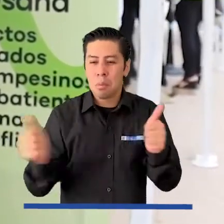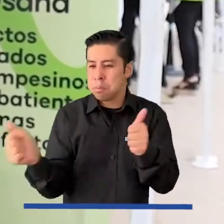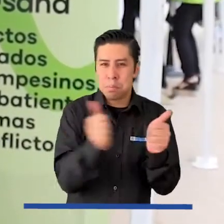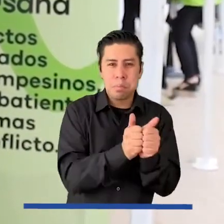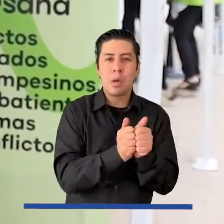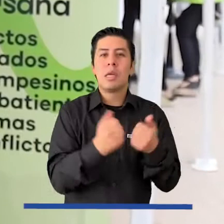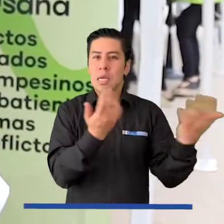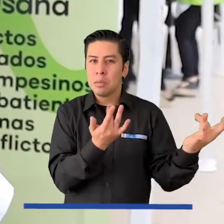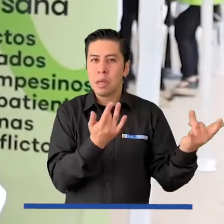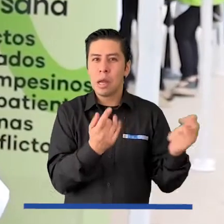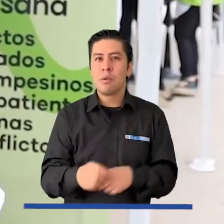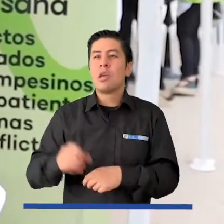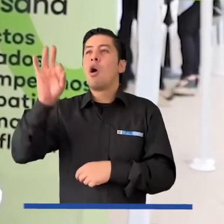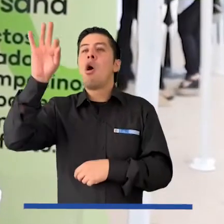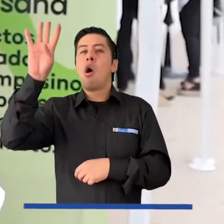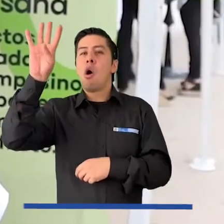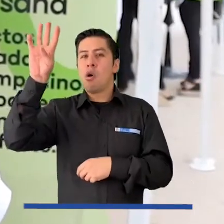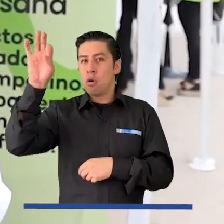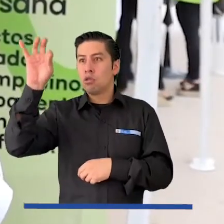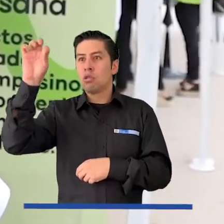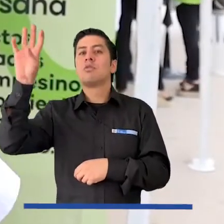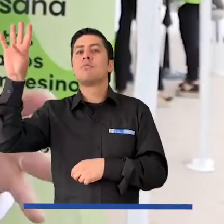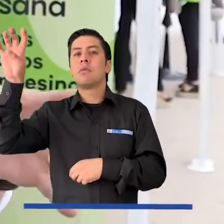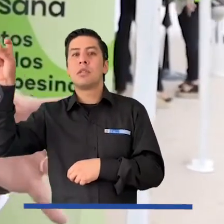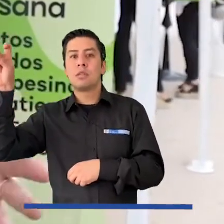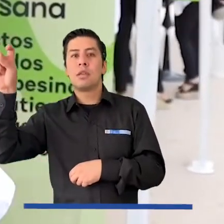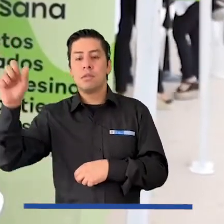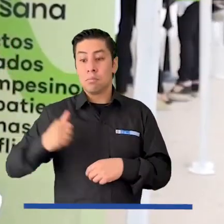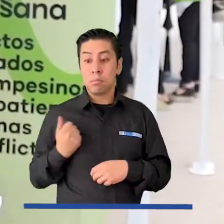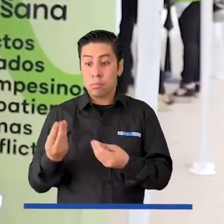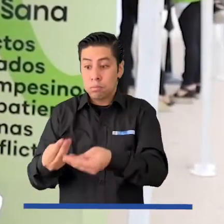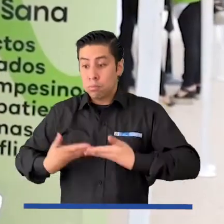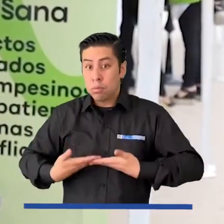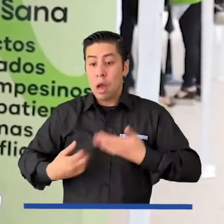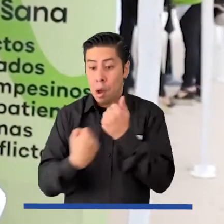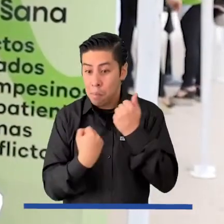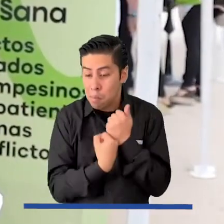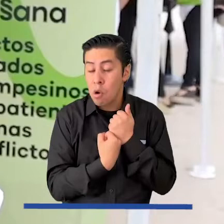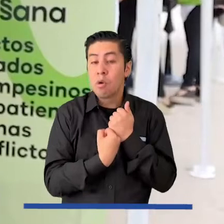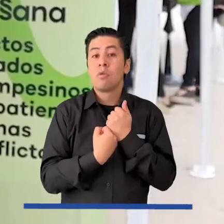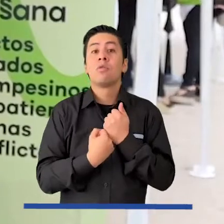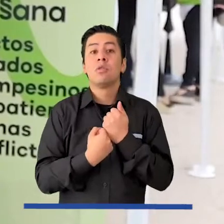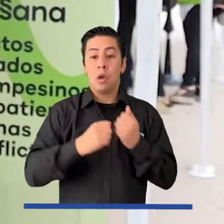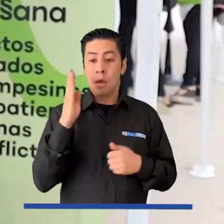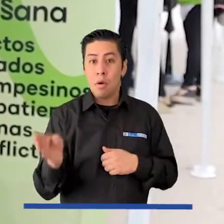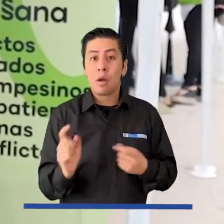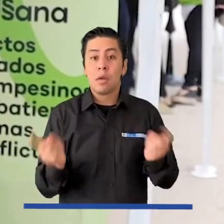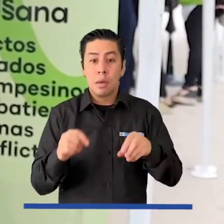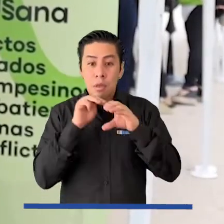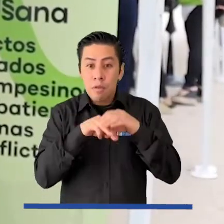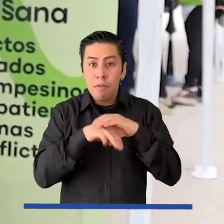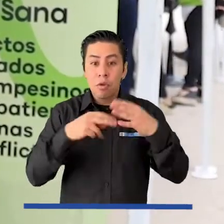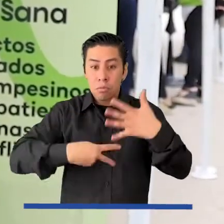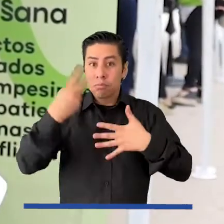tenido haciéndole todo el proceso de acompañamiento y esperamos que esas 896, las cuales han tenido la oportunidad de recibir el apoyo